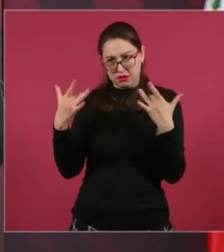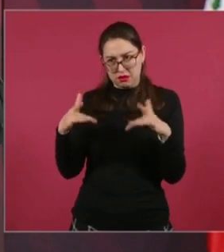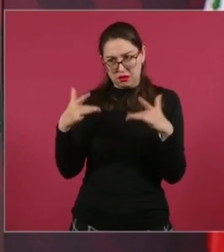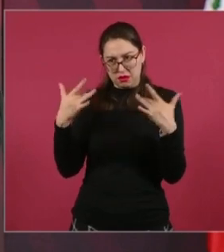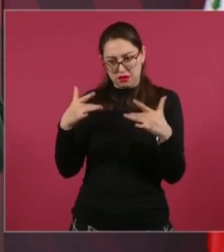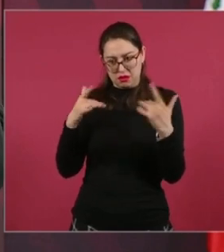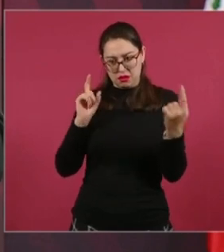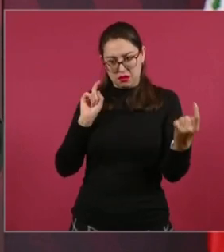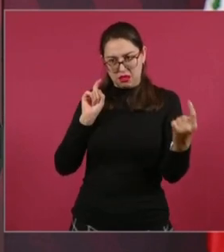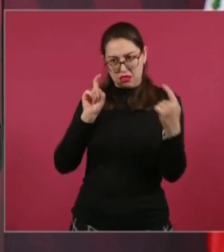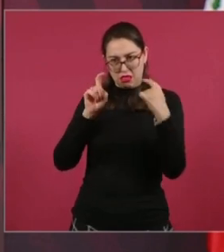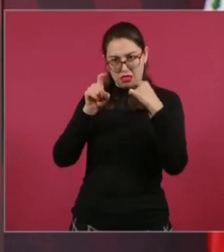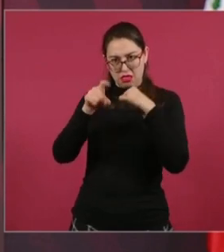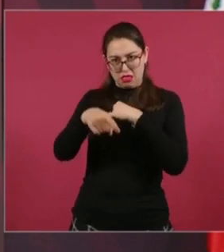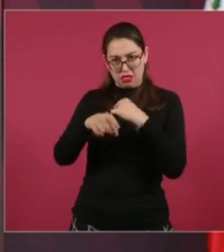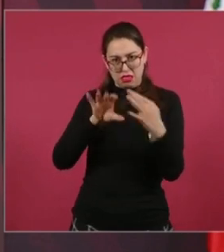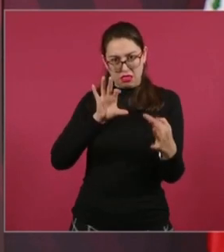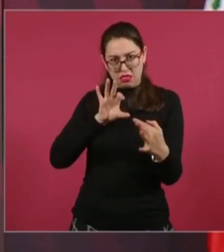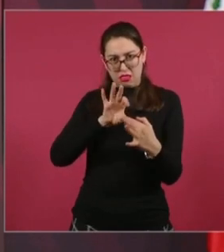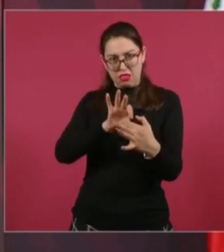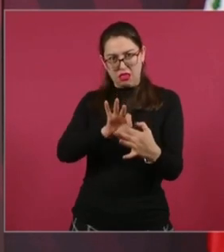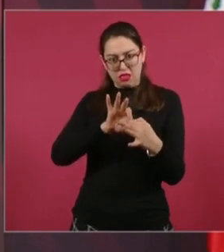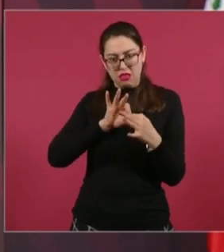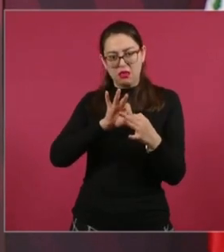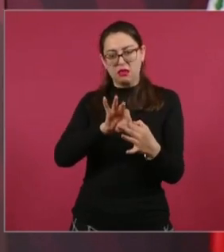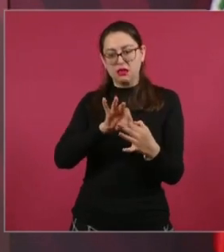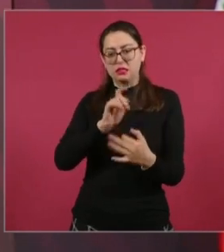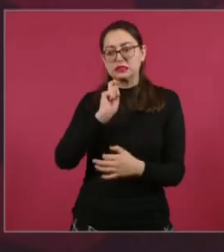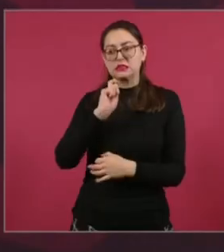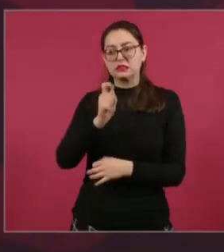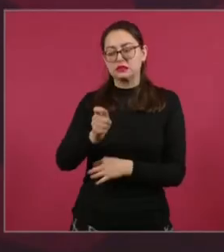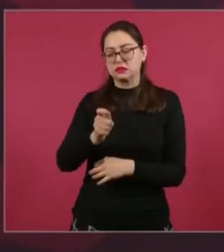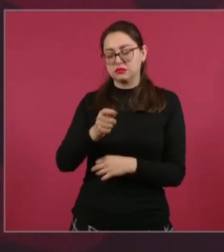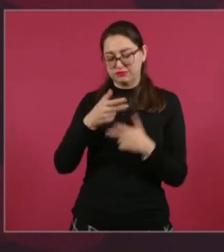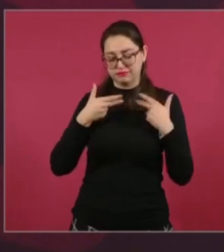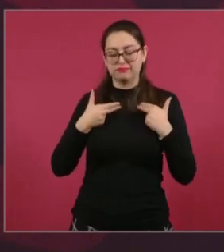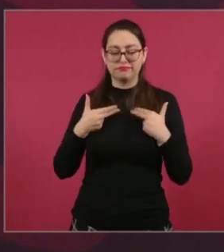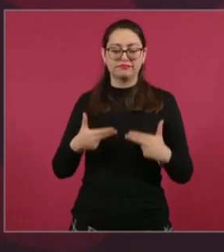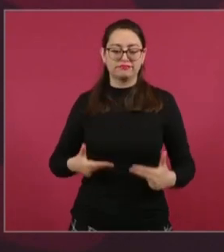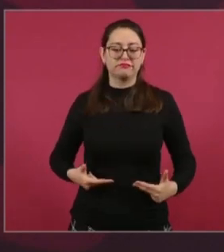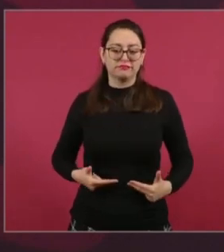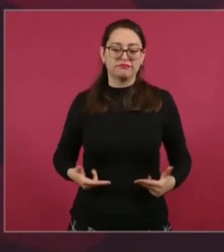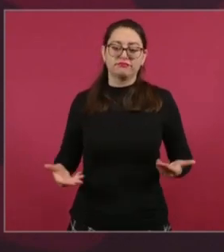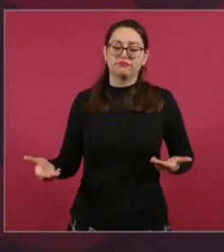de nuestros semejantes, entonces es que somos humanos.